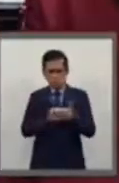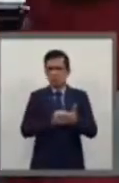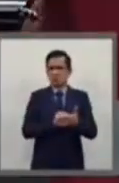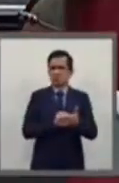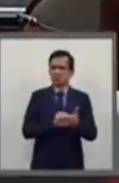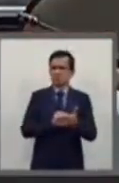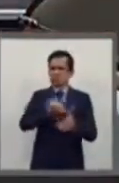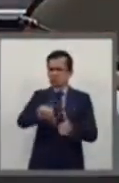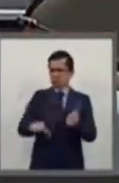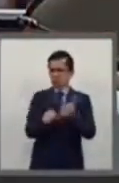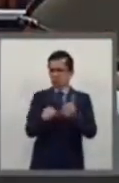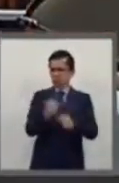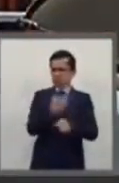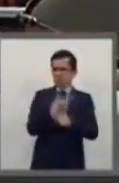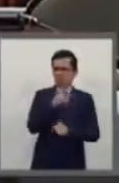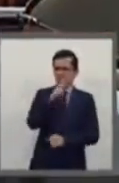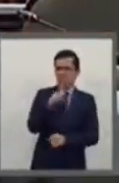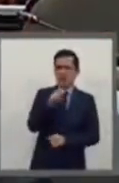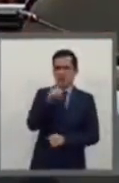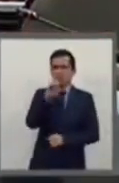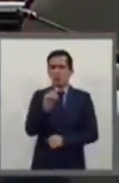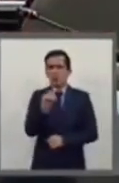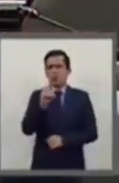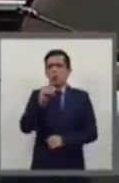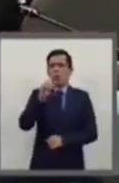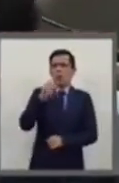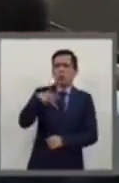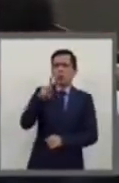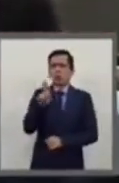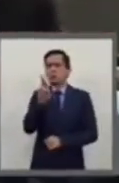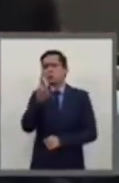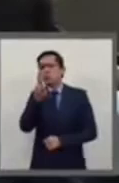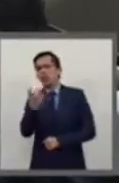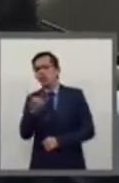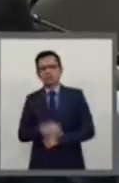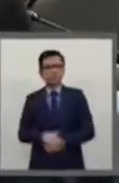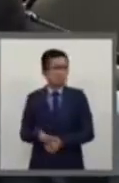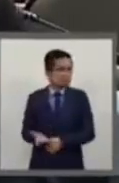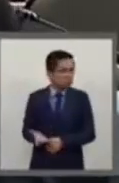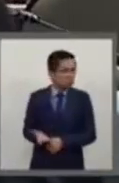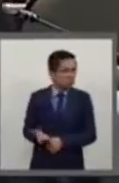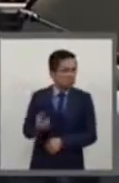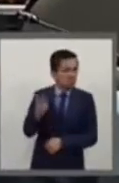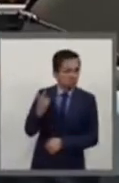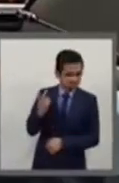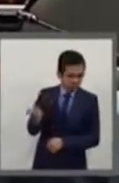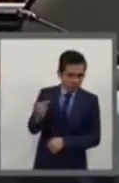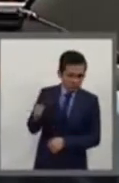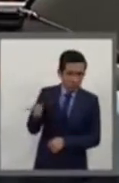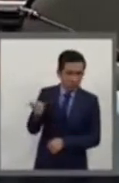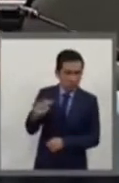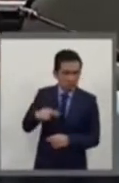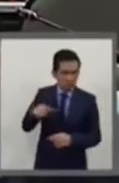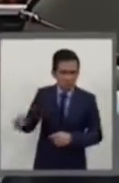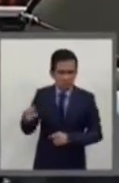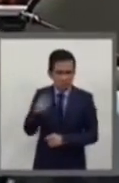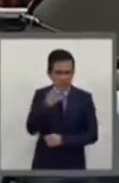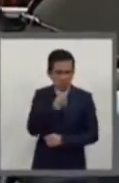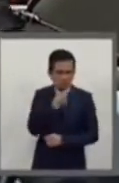que este funcionario ha hecho actividades, ha realizado